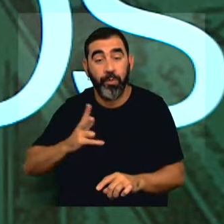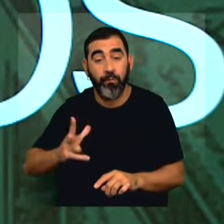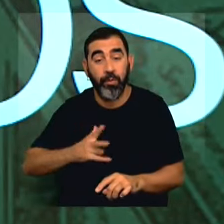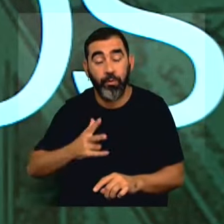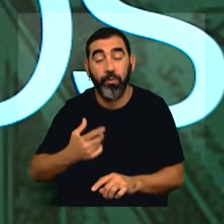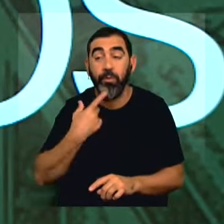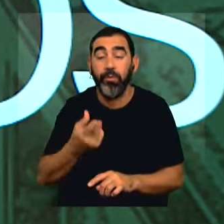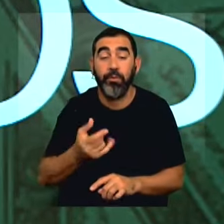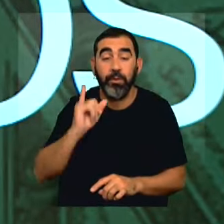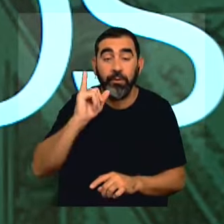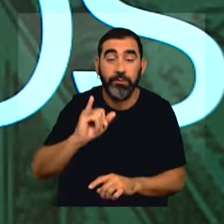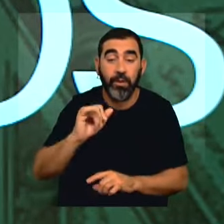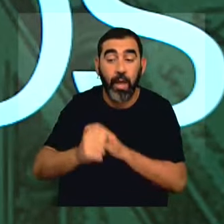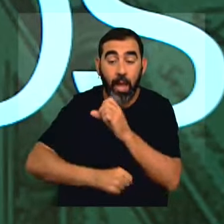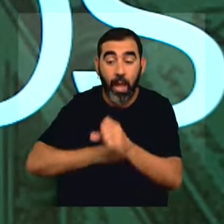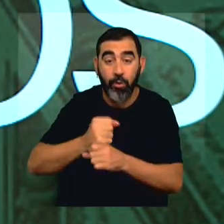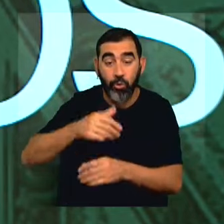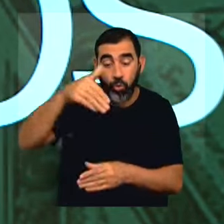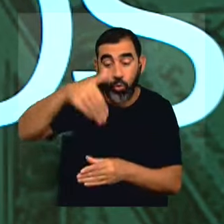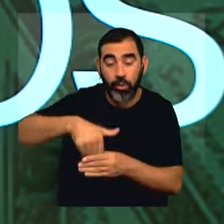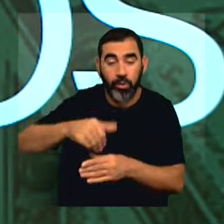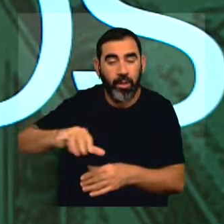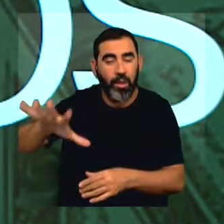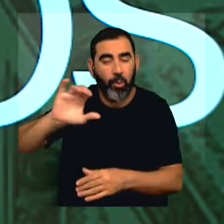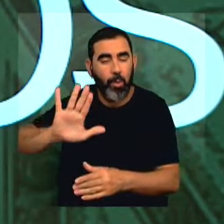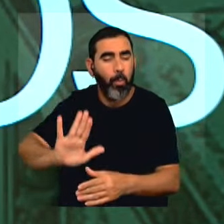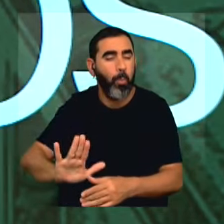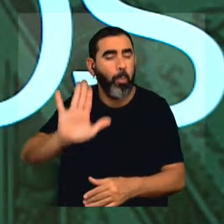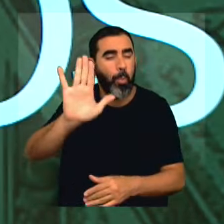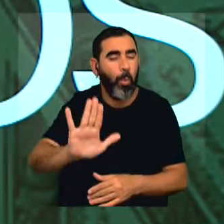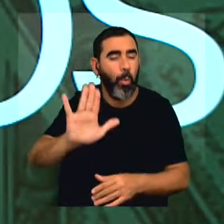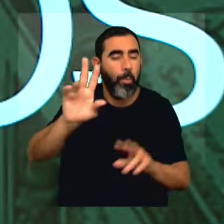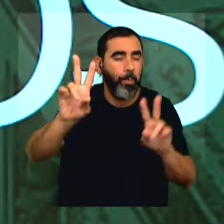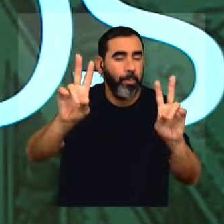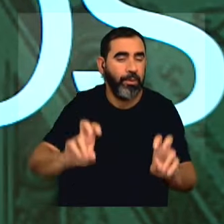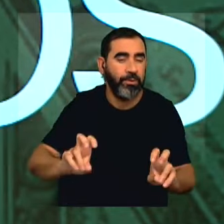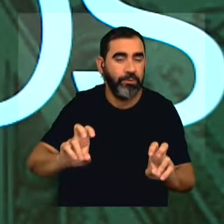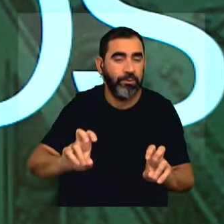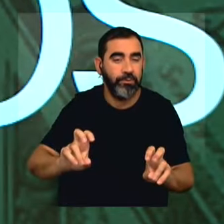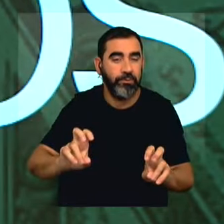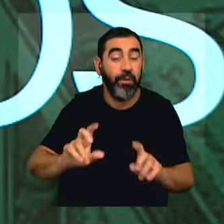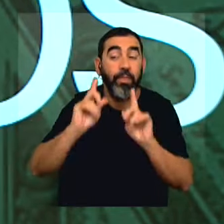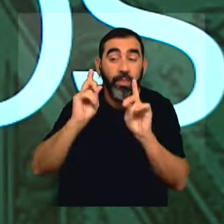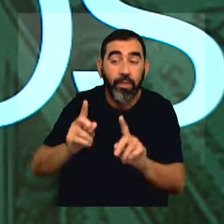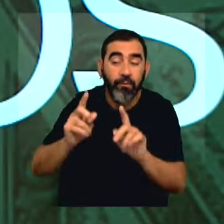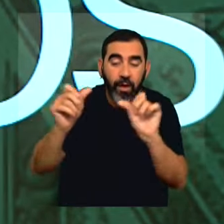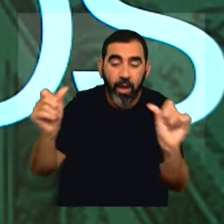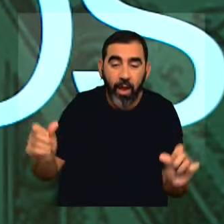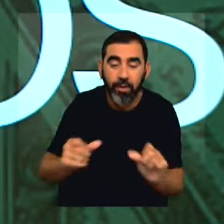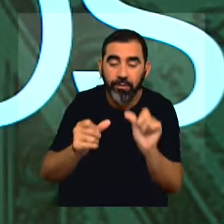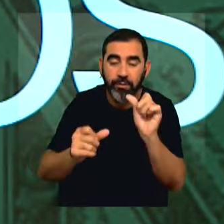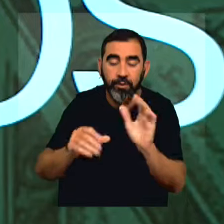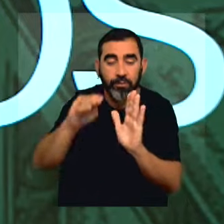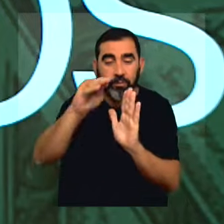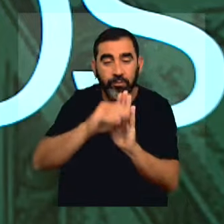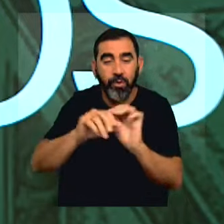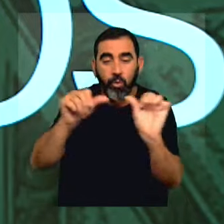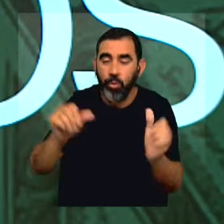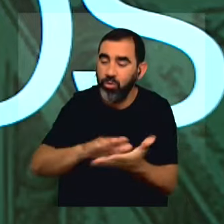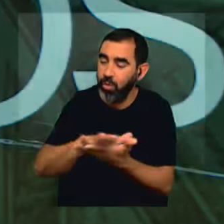dijo que si bien en año electoral se van a escuchar muchas promesas respecto a esto cuando se debieron hacer diferentes medidas no